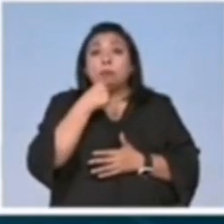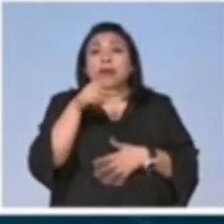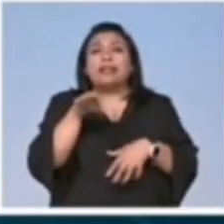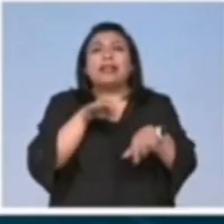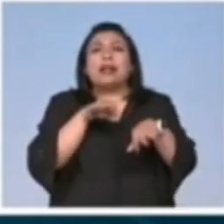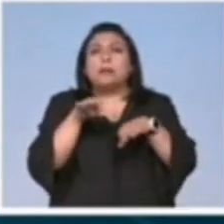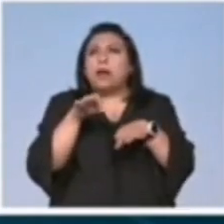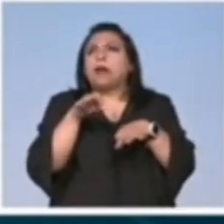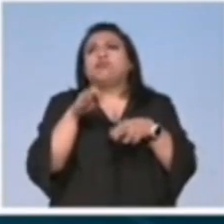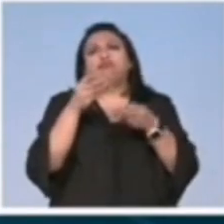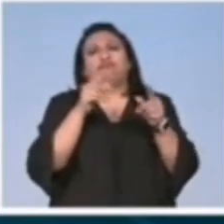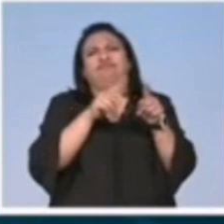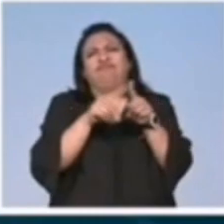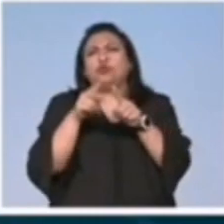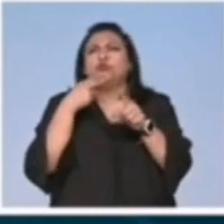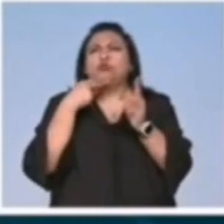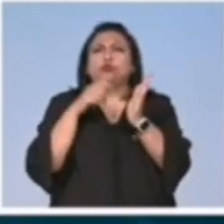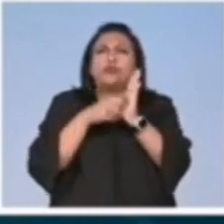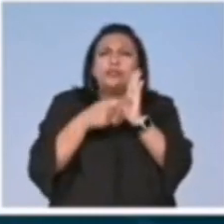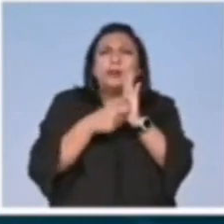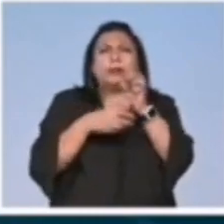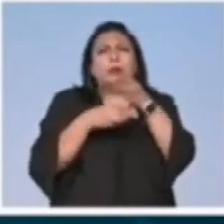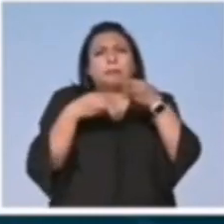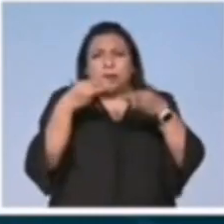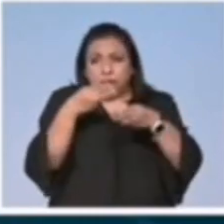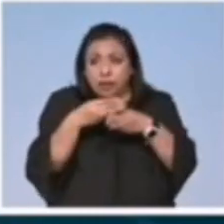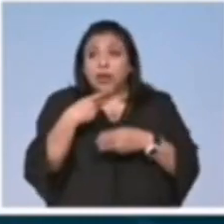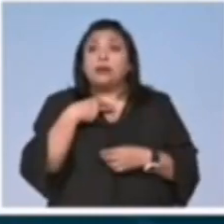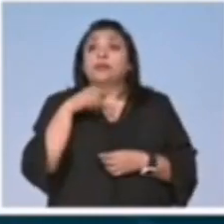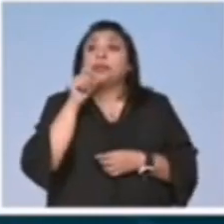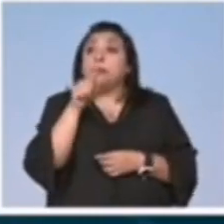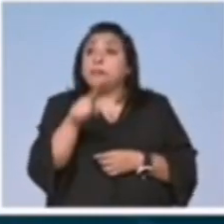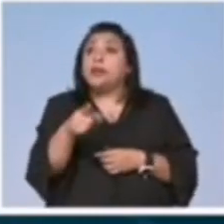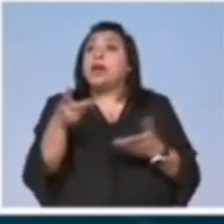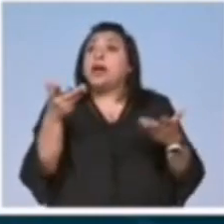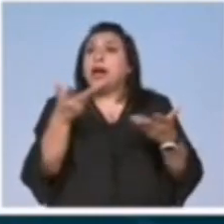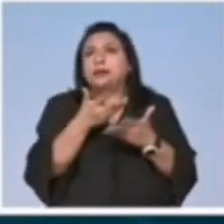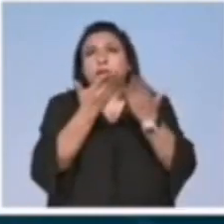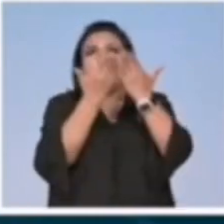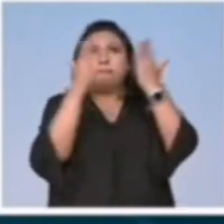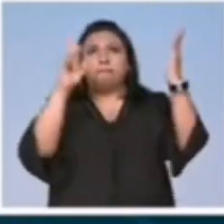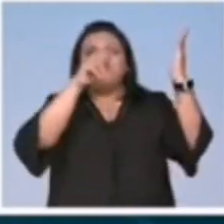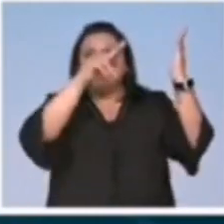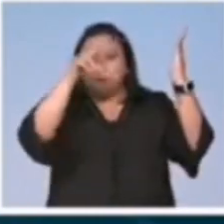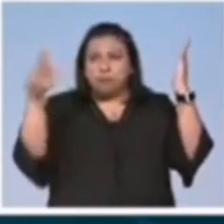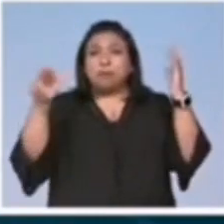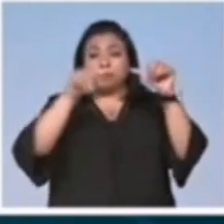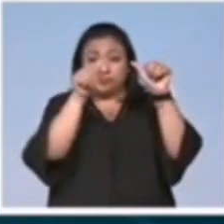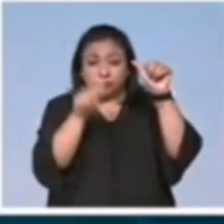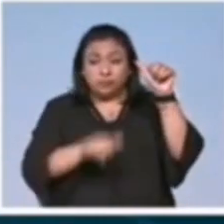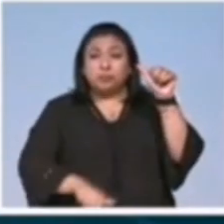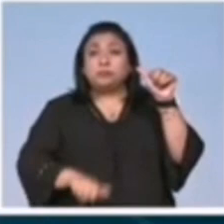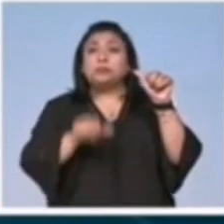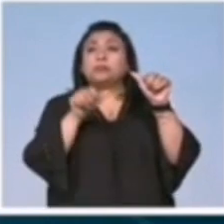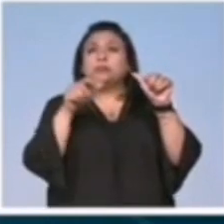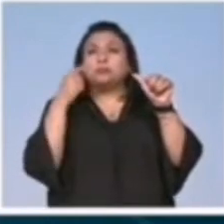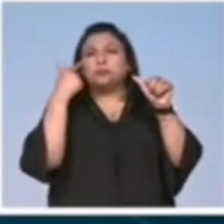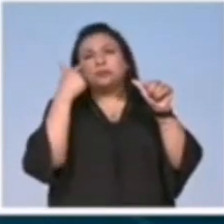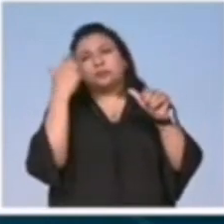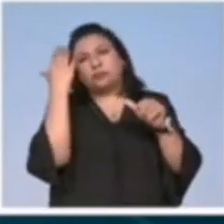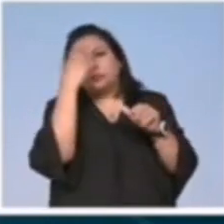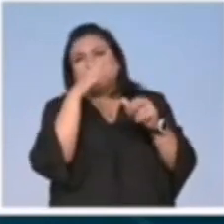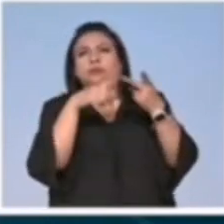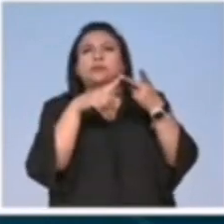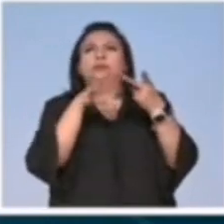una amplia variedad de técnicas y materiales, pero también realizó obra mural. Hizo esculturas e incursionó en la fotografía, cerámica